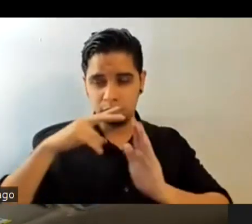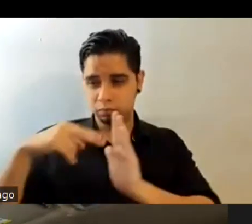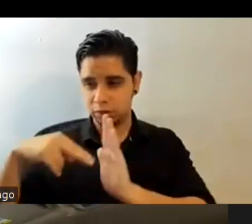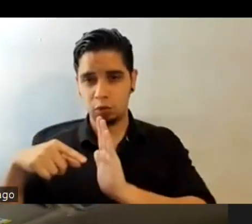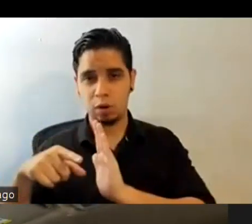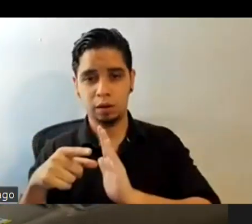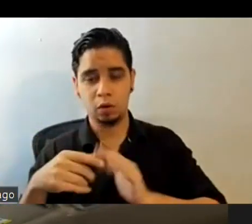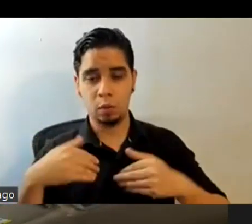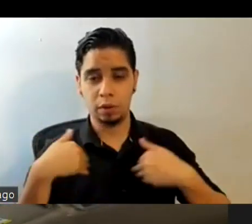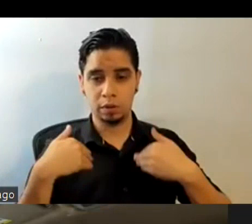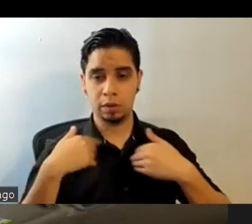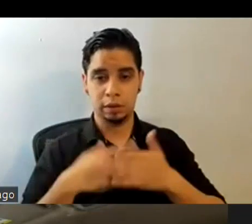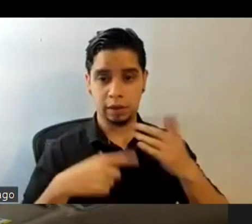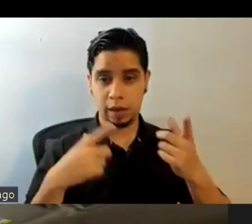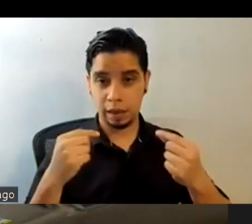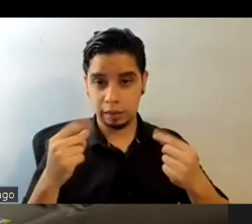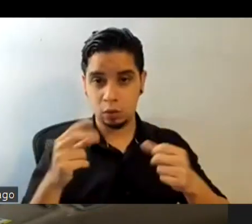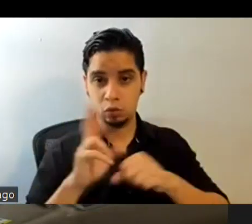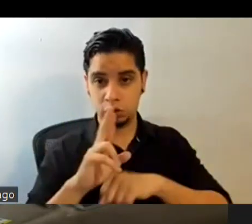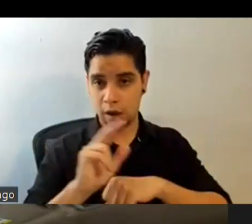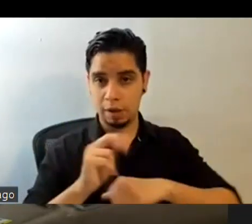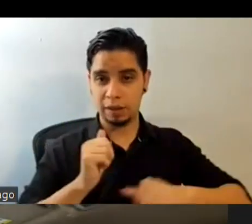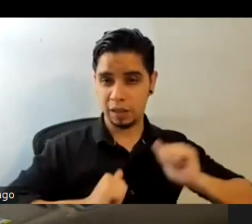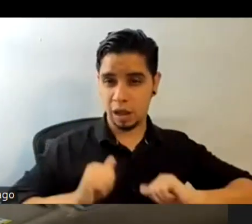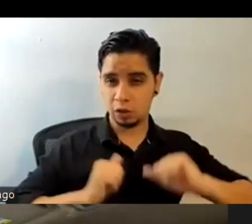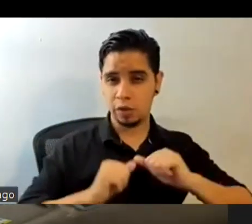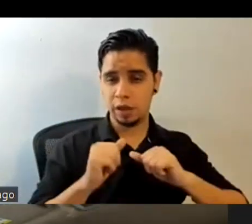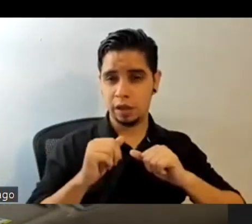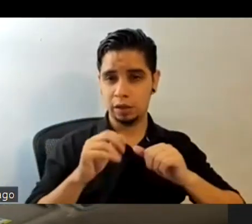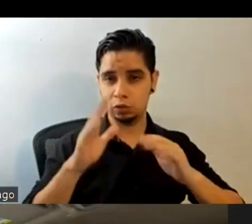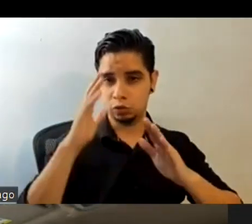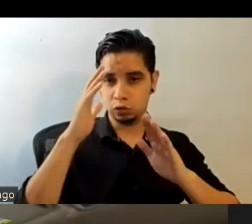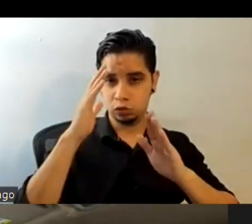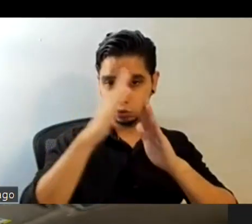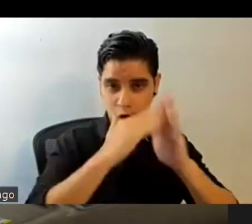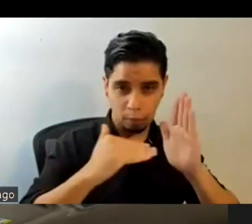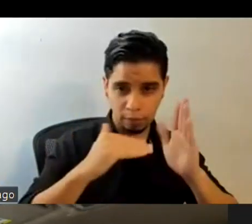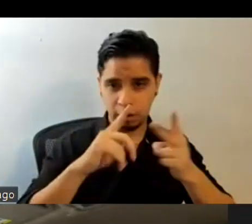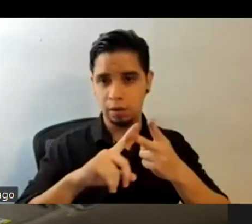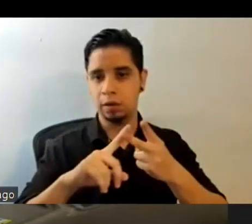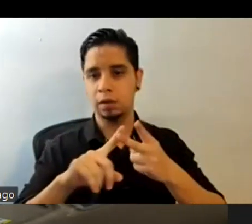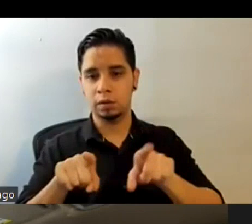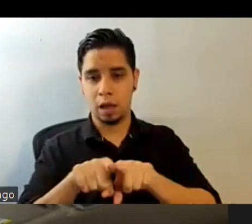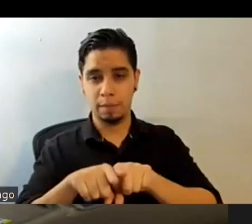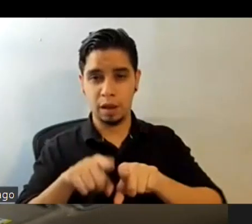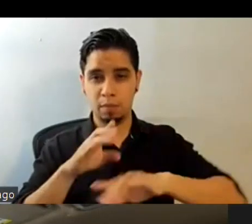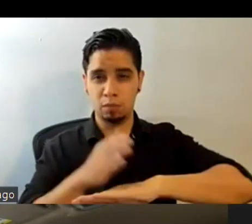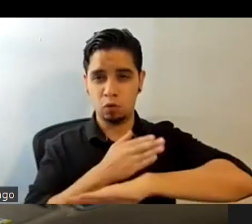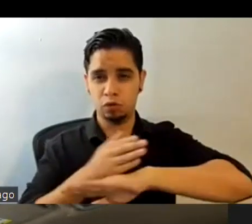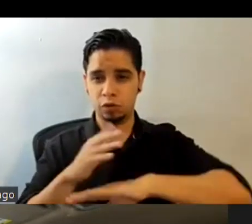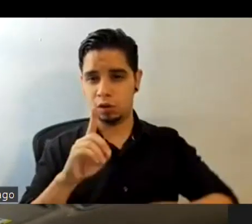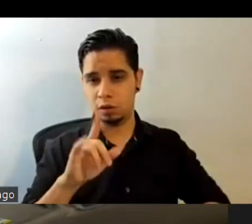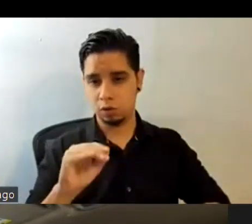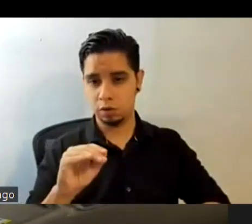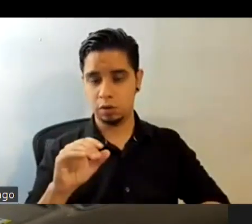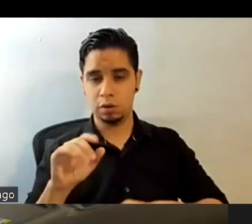y usaba teatro de sombra, hacíamos escenarios, le poníamos luces, tomábamos la música de los discos de Star Wars,